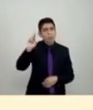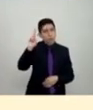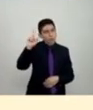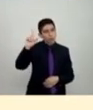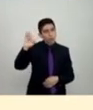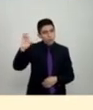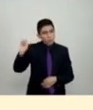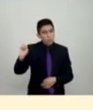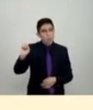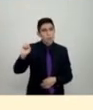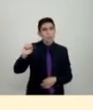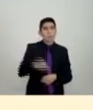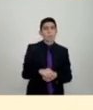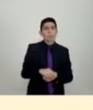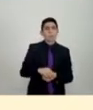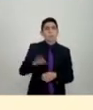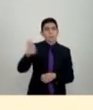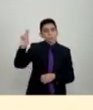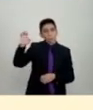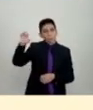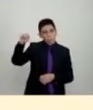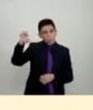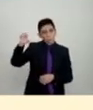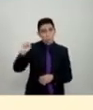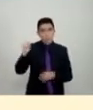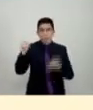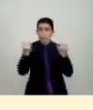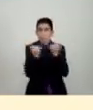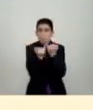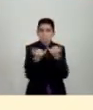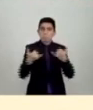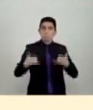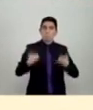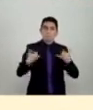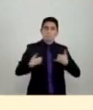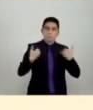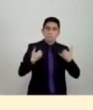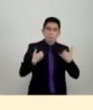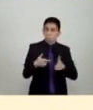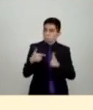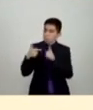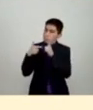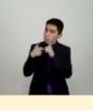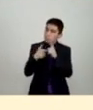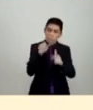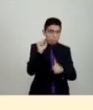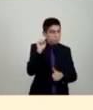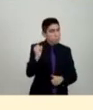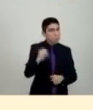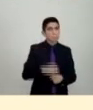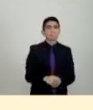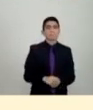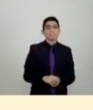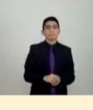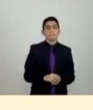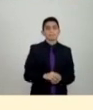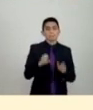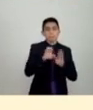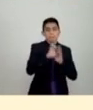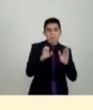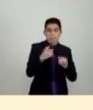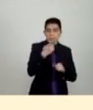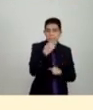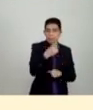son excelentes. Y con los más jóvenes, como leyeron, lo siguen siendo. Ahora, si no decíamos que